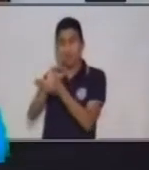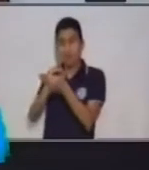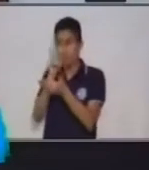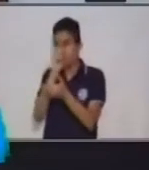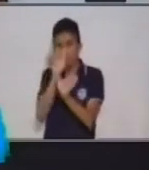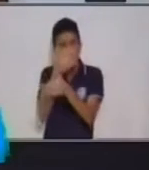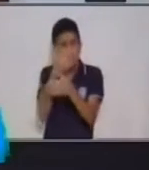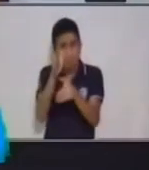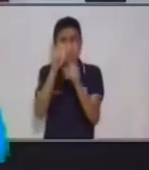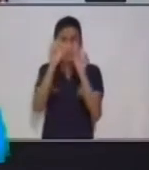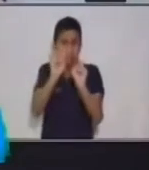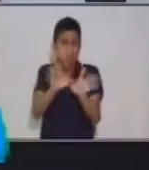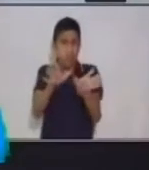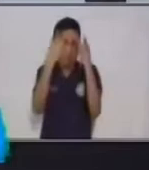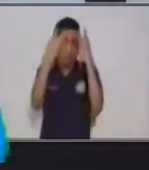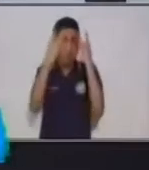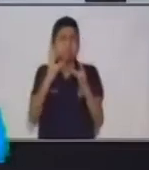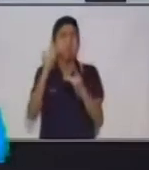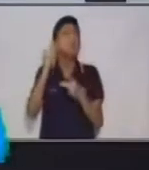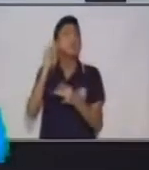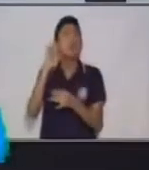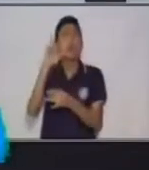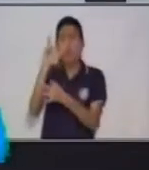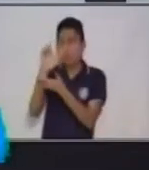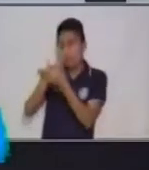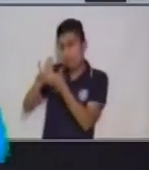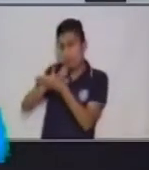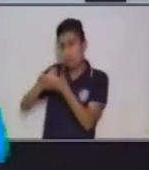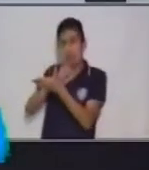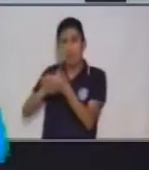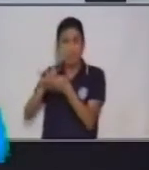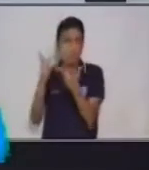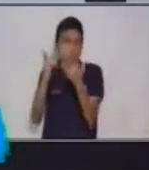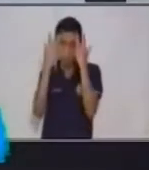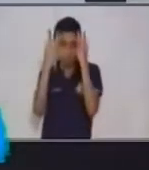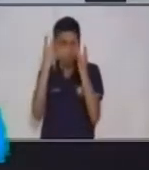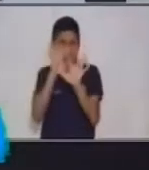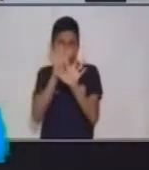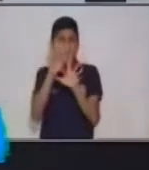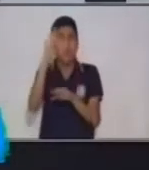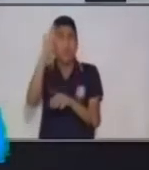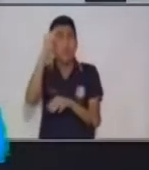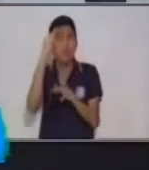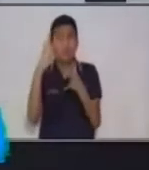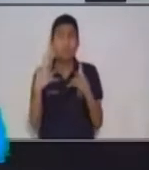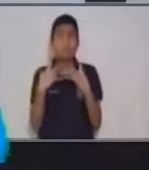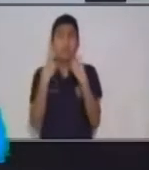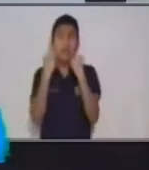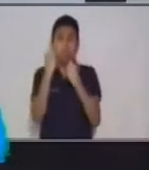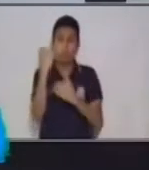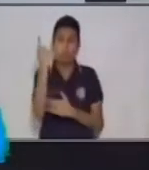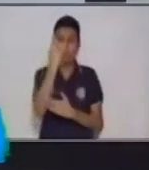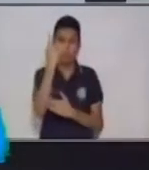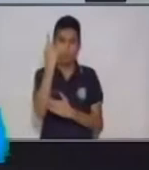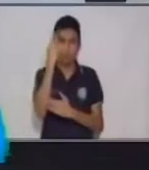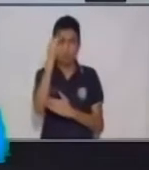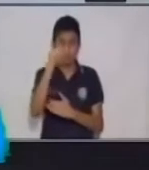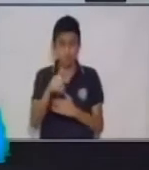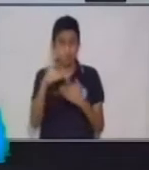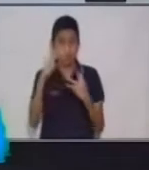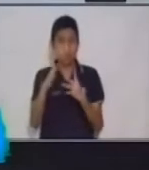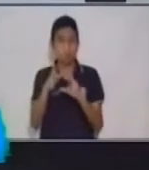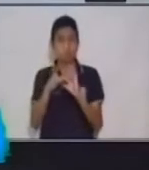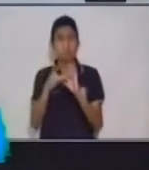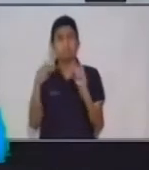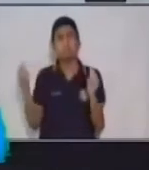posees, puedes utilizar gel antibacterial como el que tengo yo a la mano. Y recuerda que la salud es importante. En esta transmisión